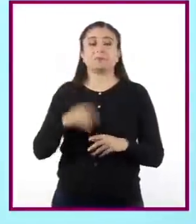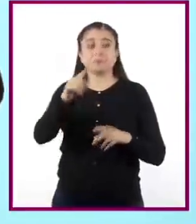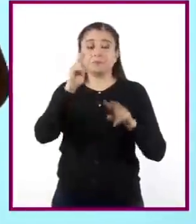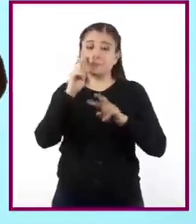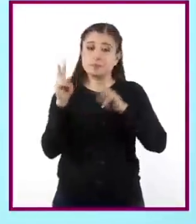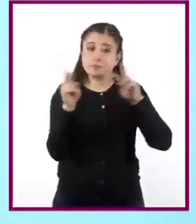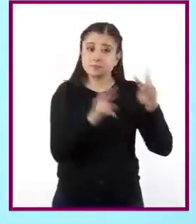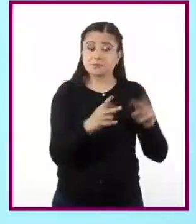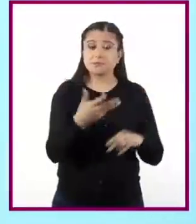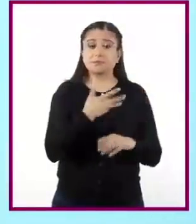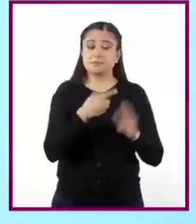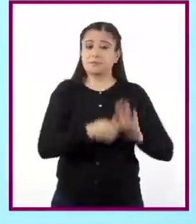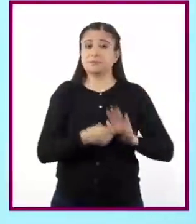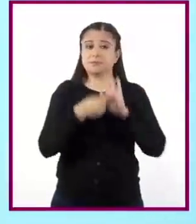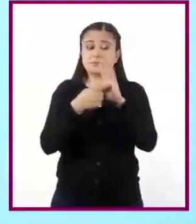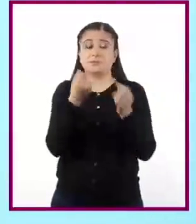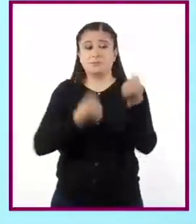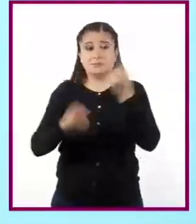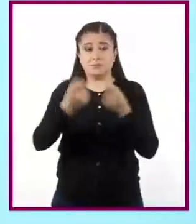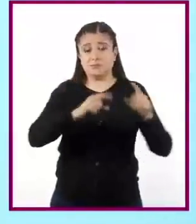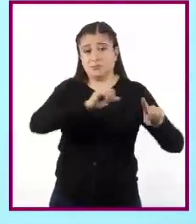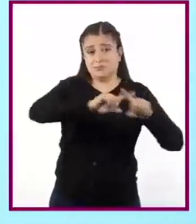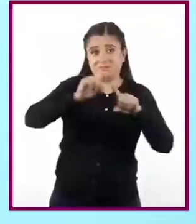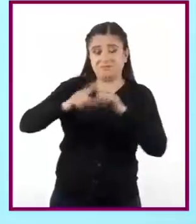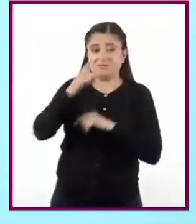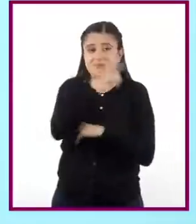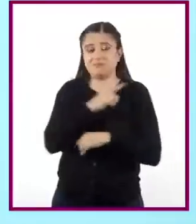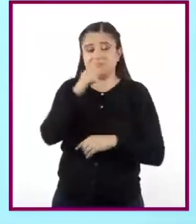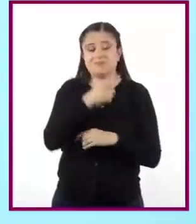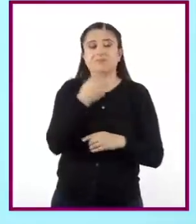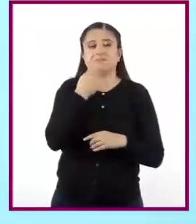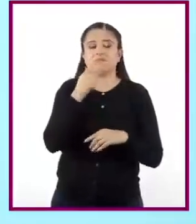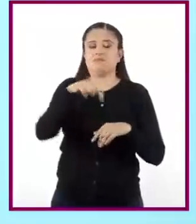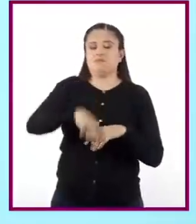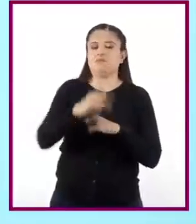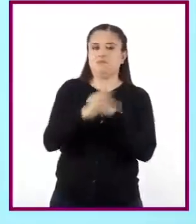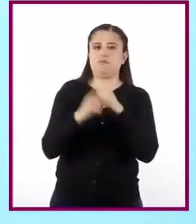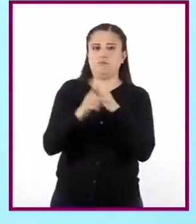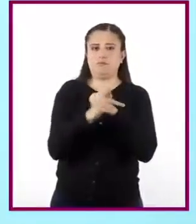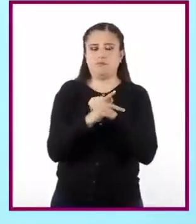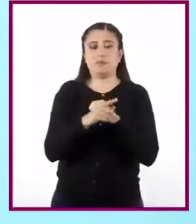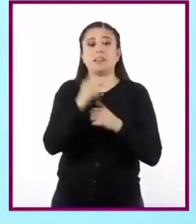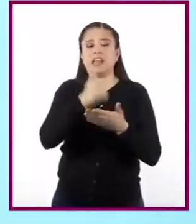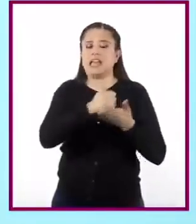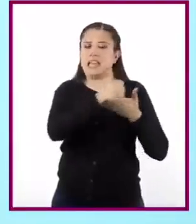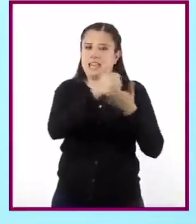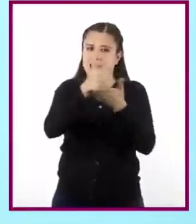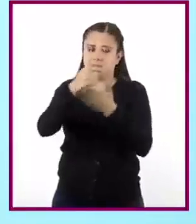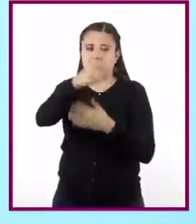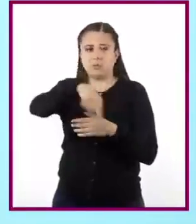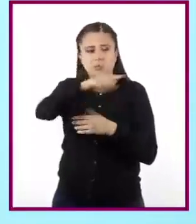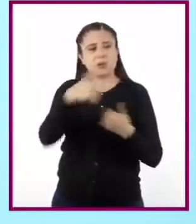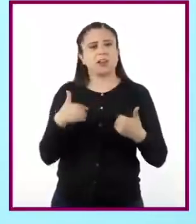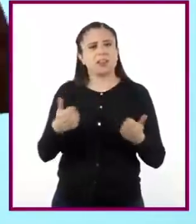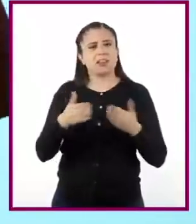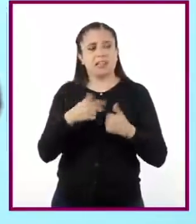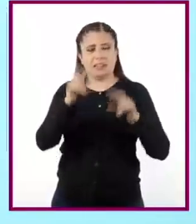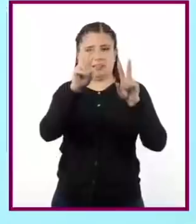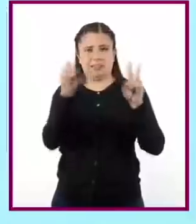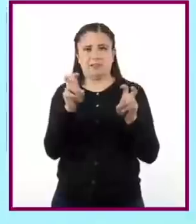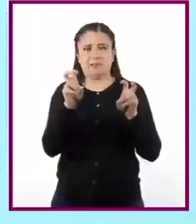en este presenta algunas de las diferentes lenguas que se hablan en nuestro país y que les ayudará a entender más sobre este